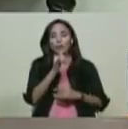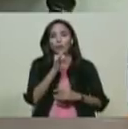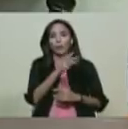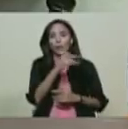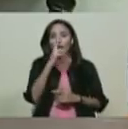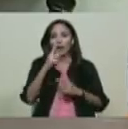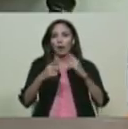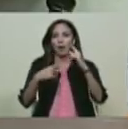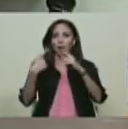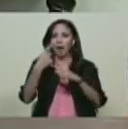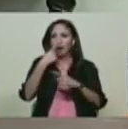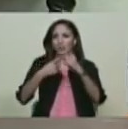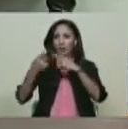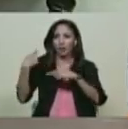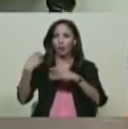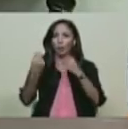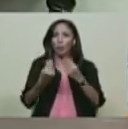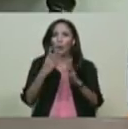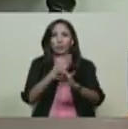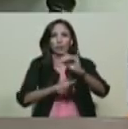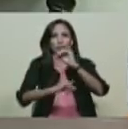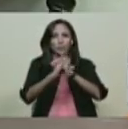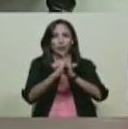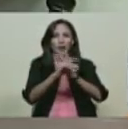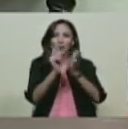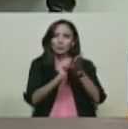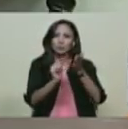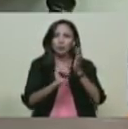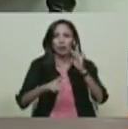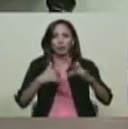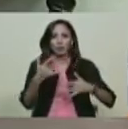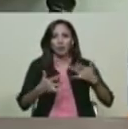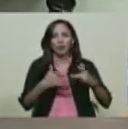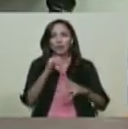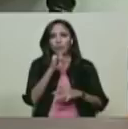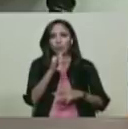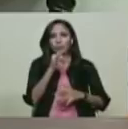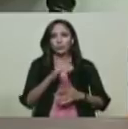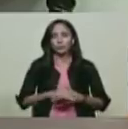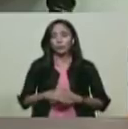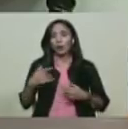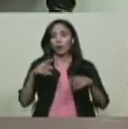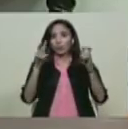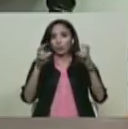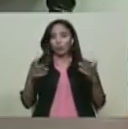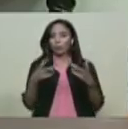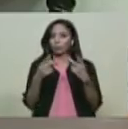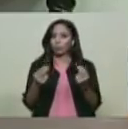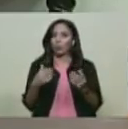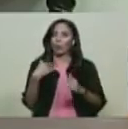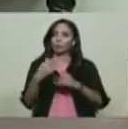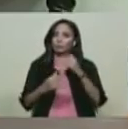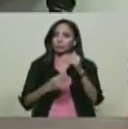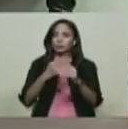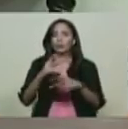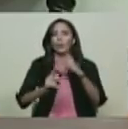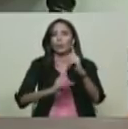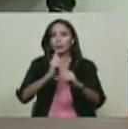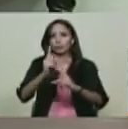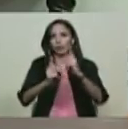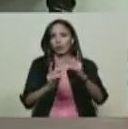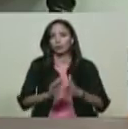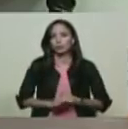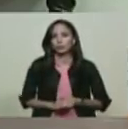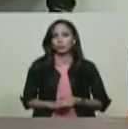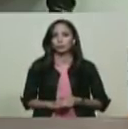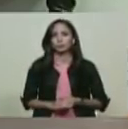algunas agencias internacionales sacaron algunas noticias como que fuera algo nuevo, ¿no? Nosotros estamos en un proceso que